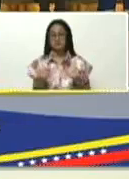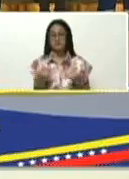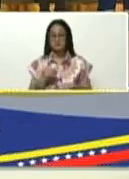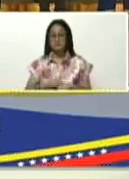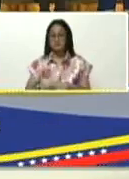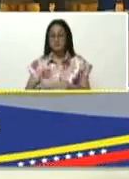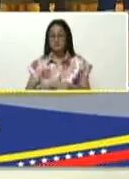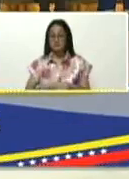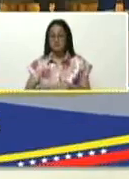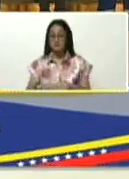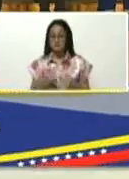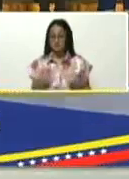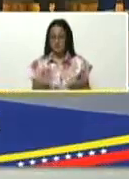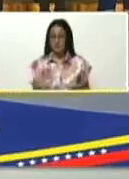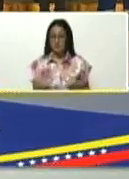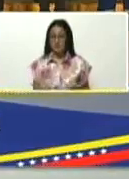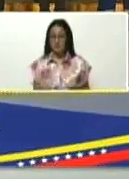Tenía que llegar.